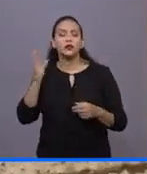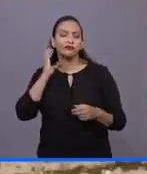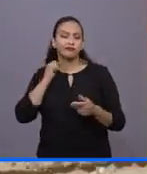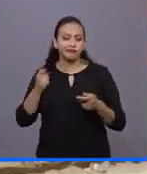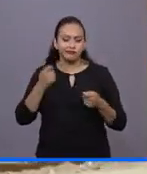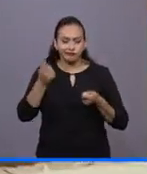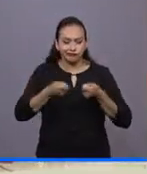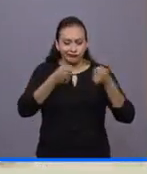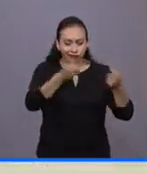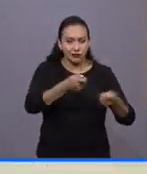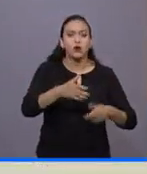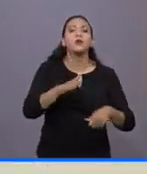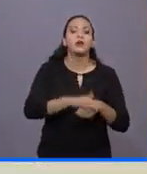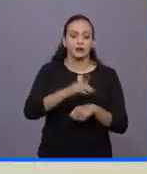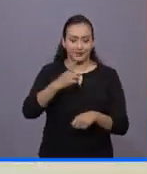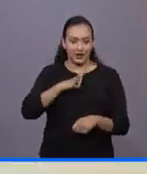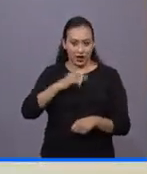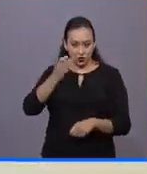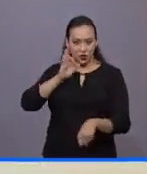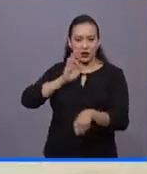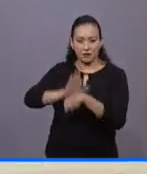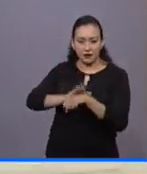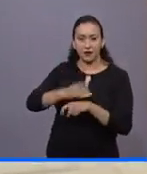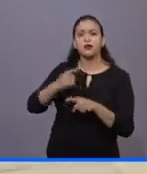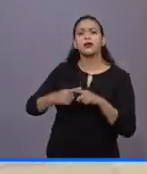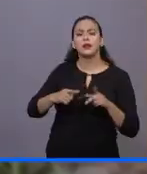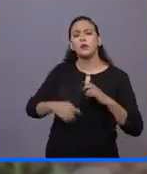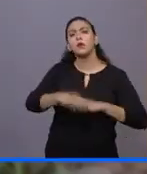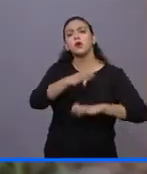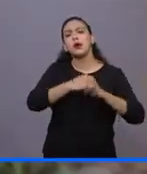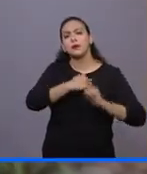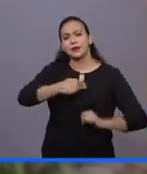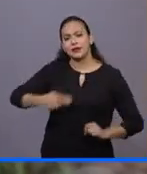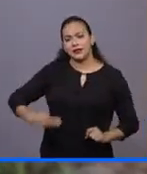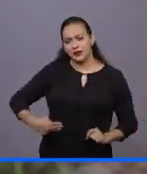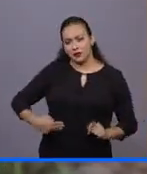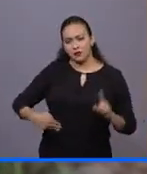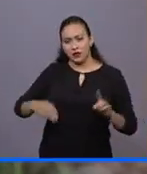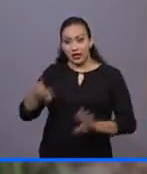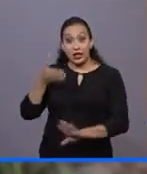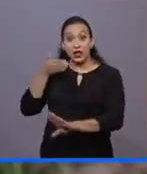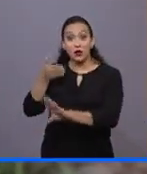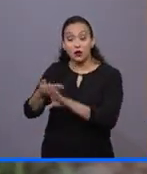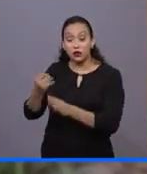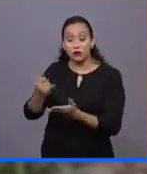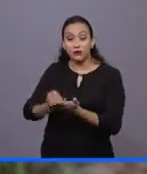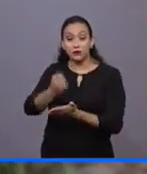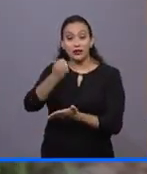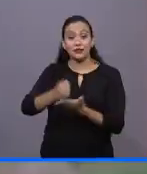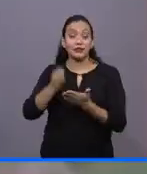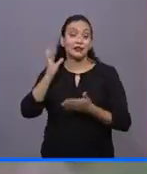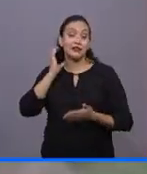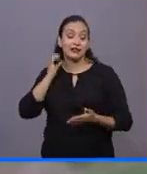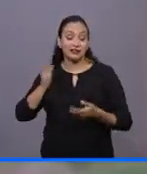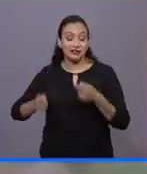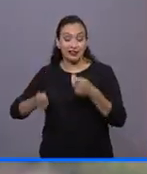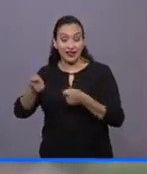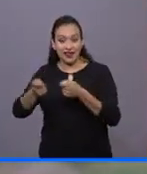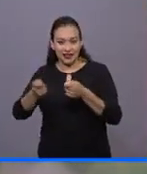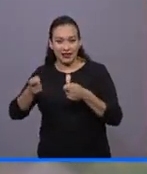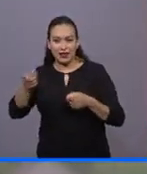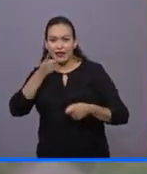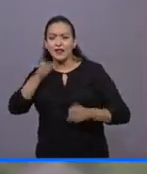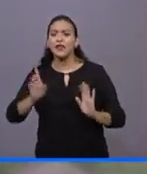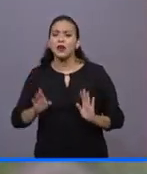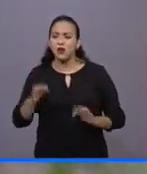lo estableció al resolver un amparo promovido por una agencia municipal en contra de la sentencia de un tribunal colegiado que determinó que